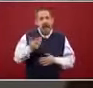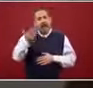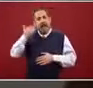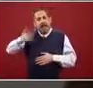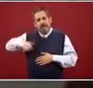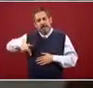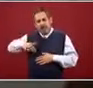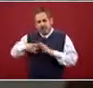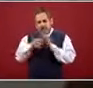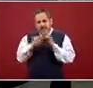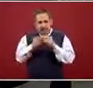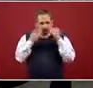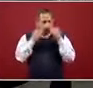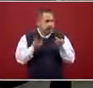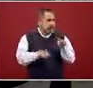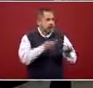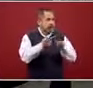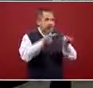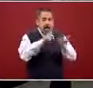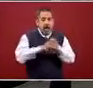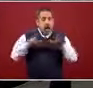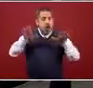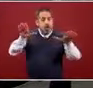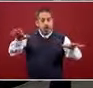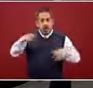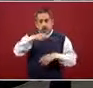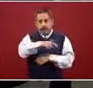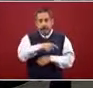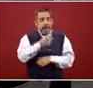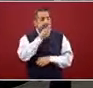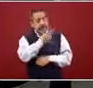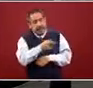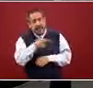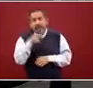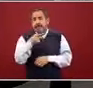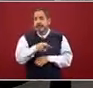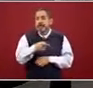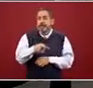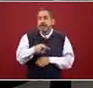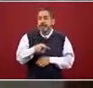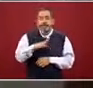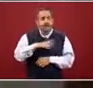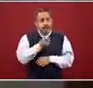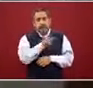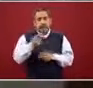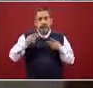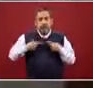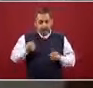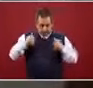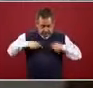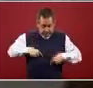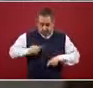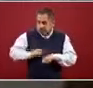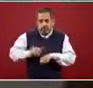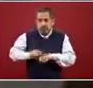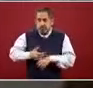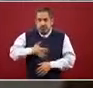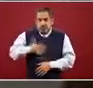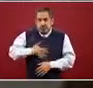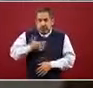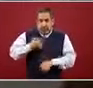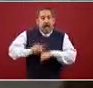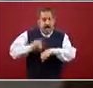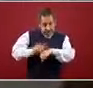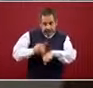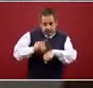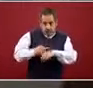haciendo algunos testimonios en el aeropuerto y comentaban que hay personas que son asintomáticas y entonces